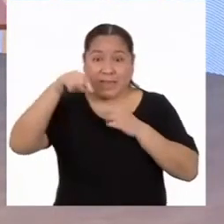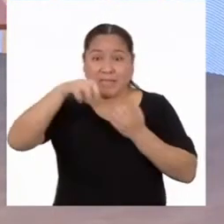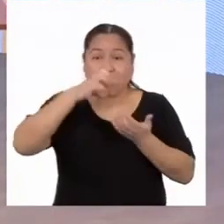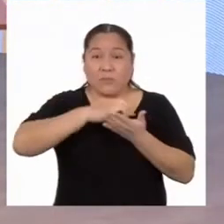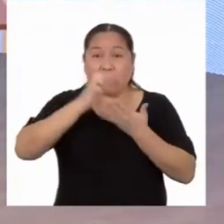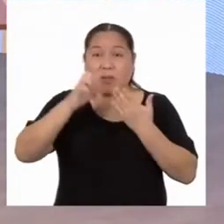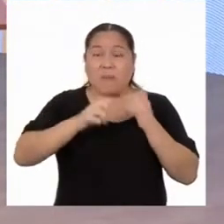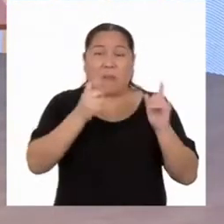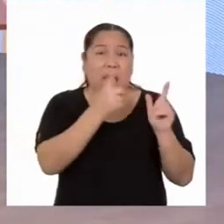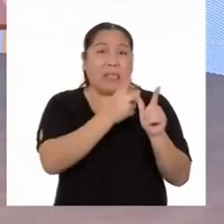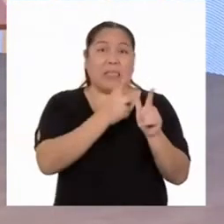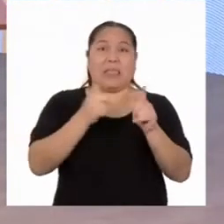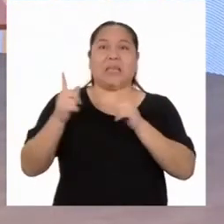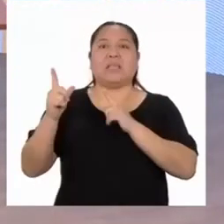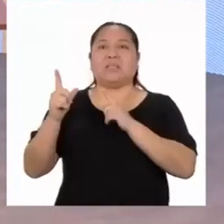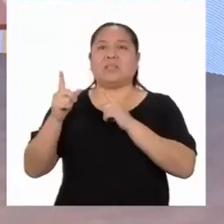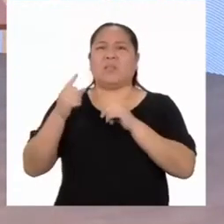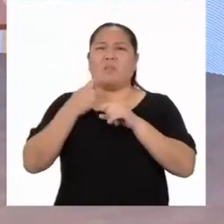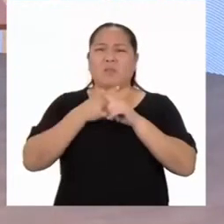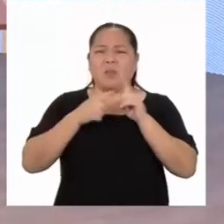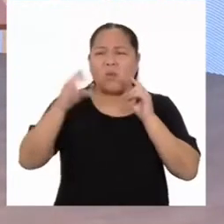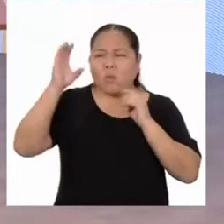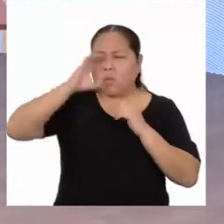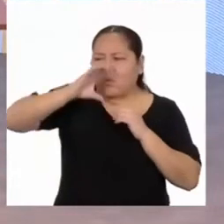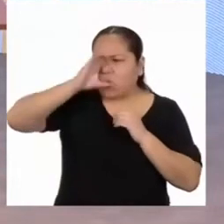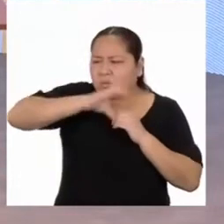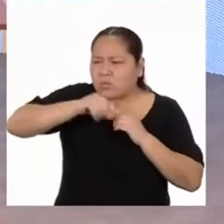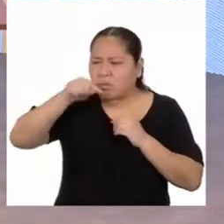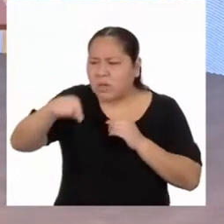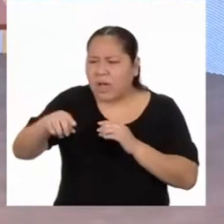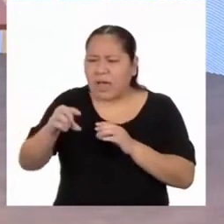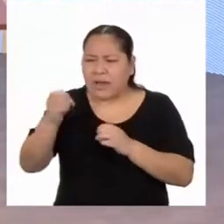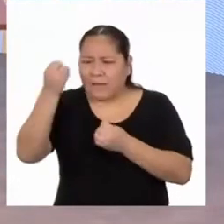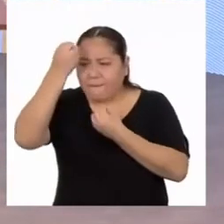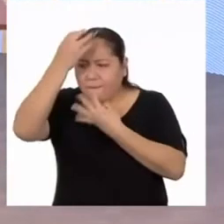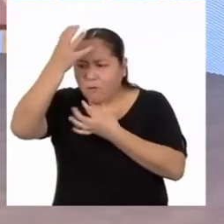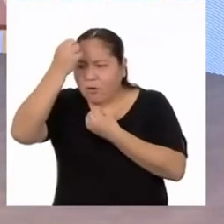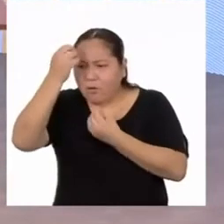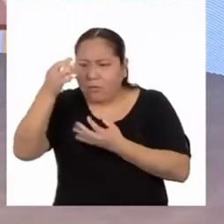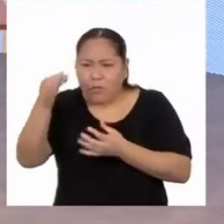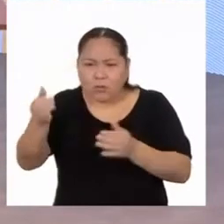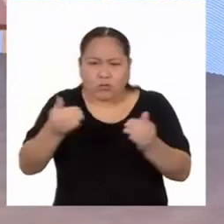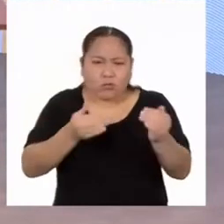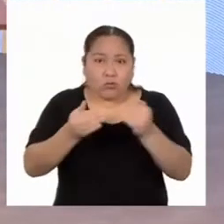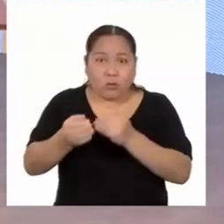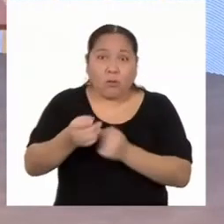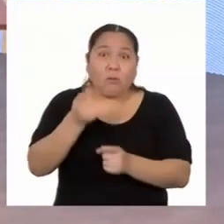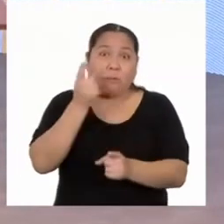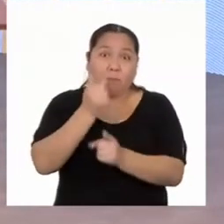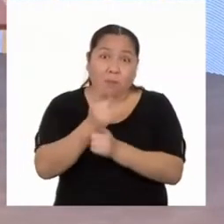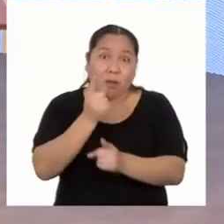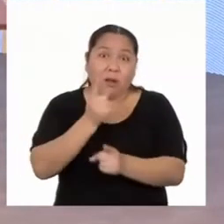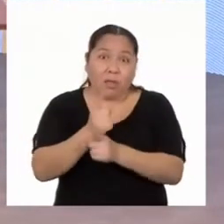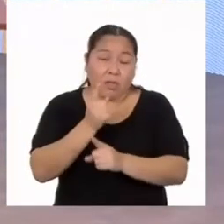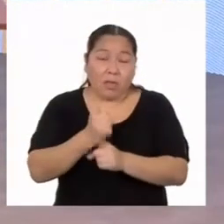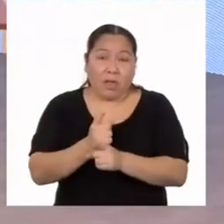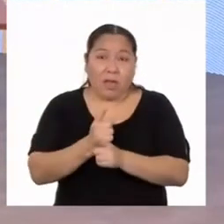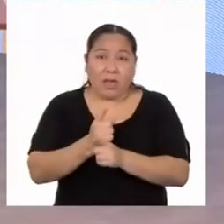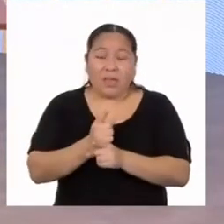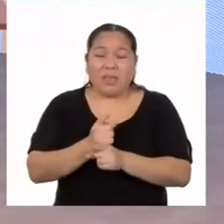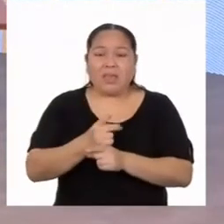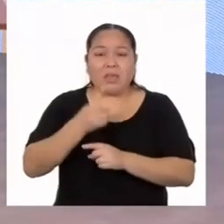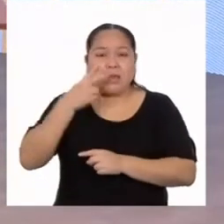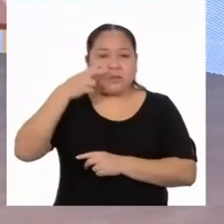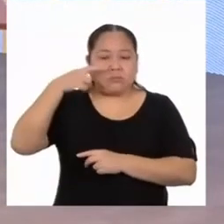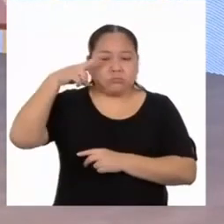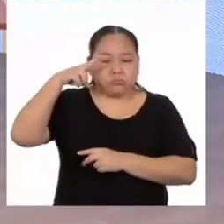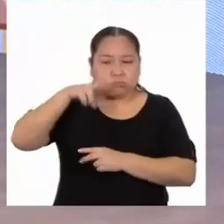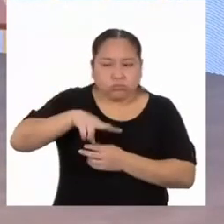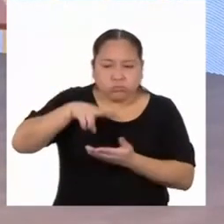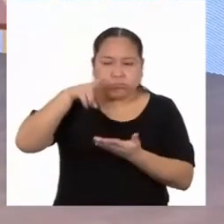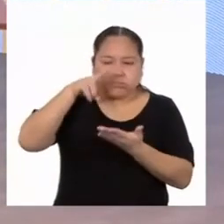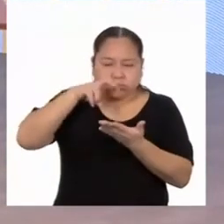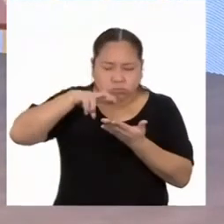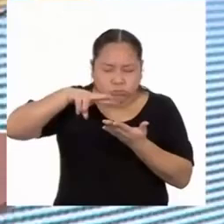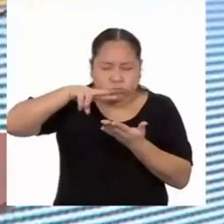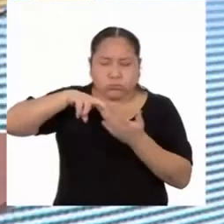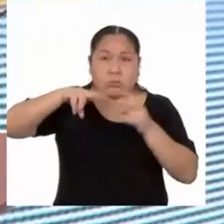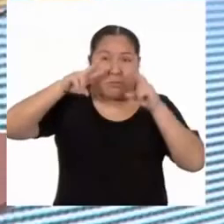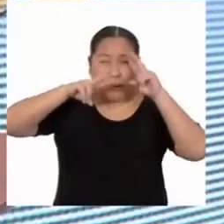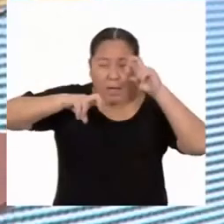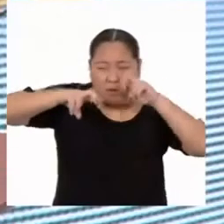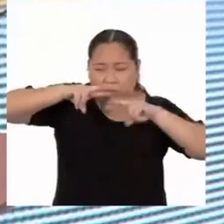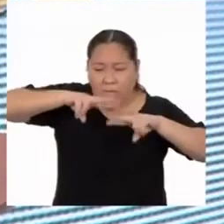posible, pero encontrar fuentes confiables y tener un buen ojo para analizar texto es más difícil de lo que